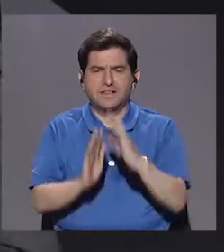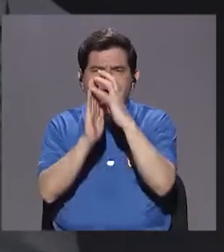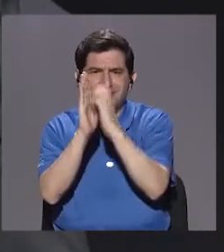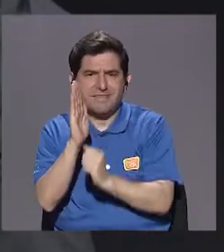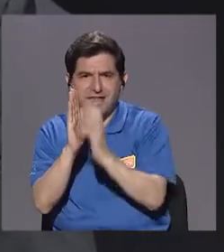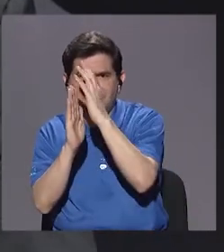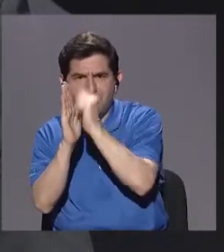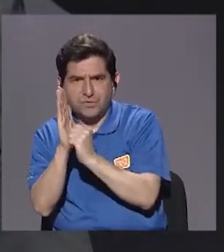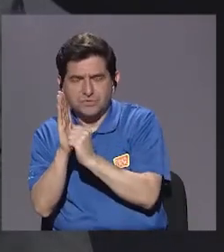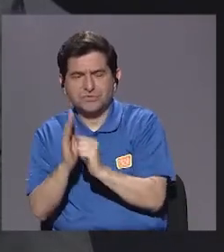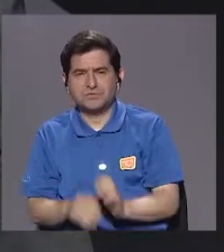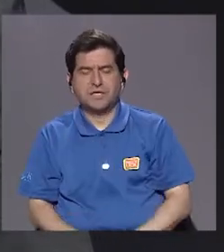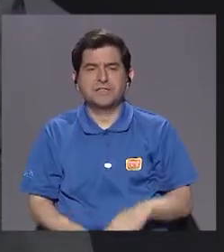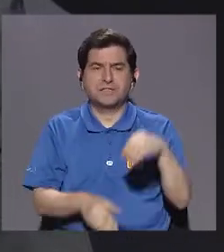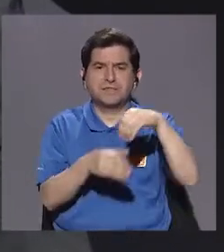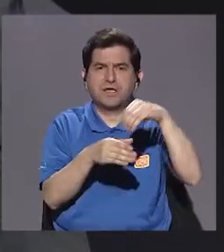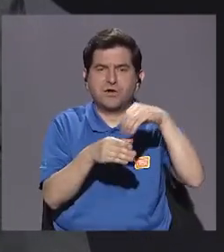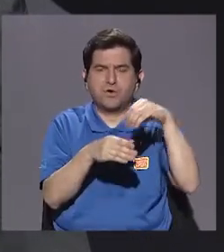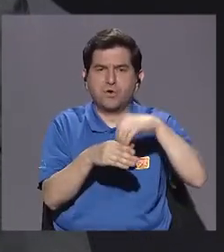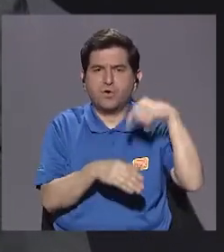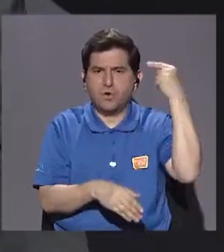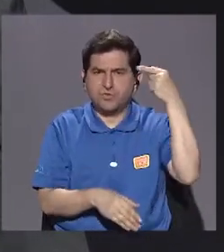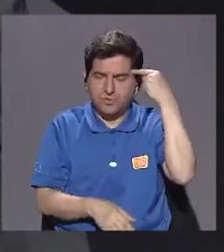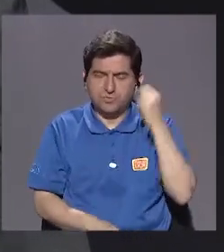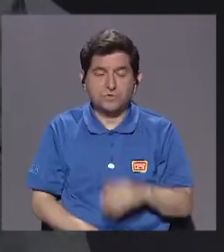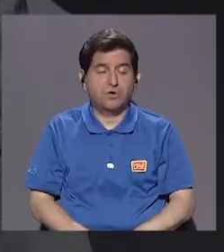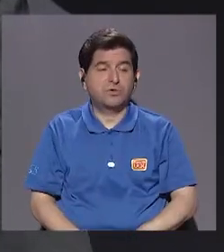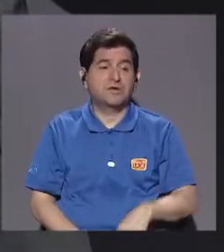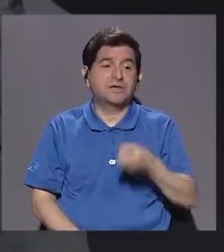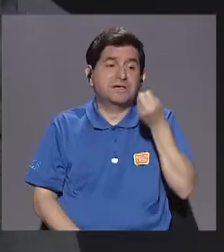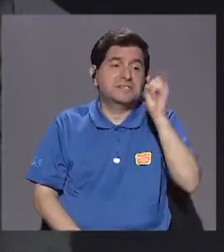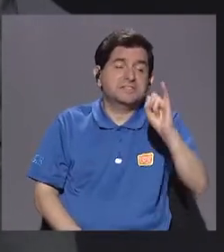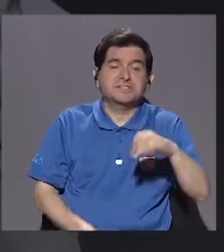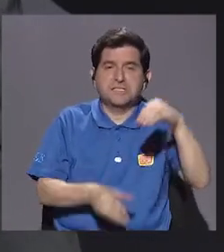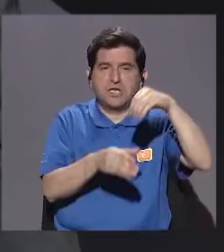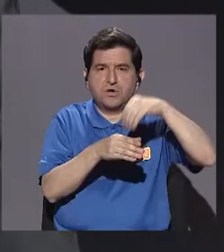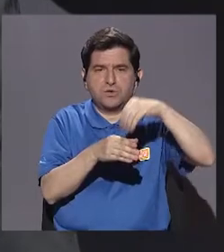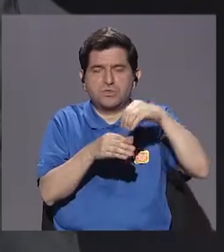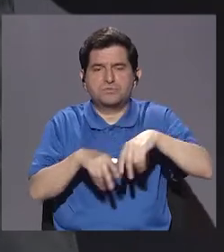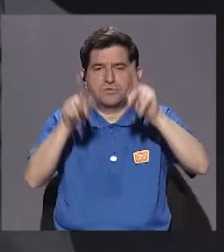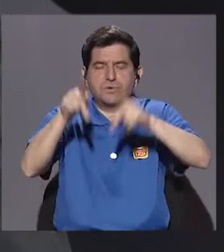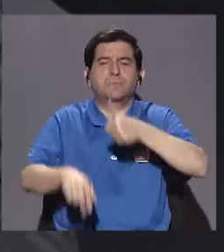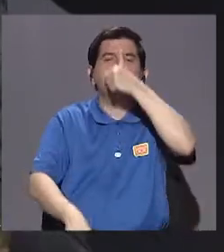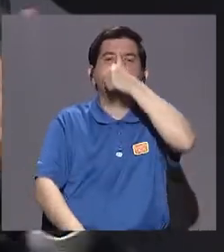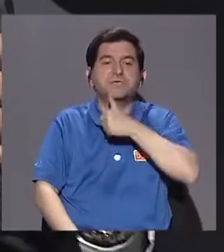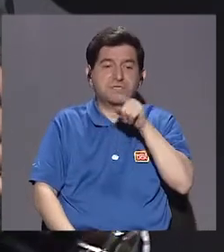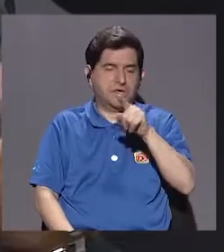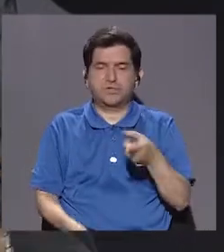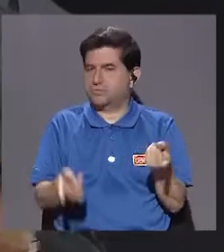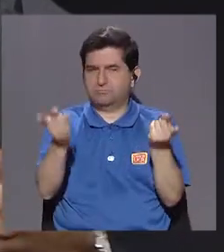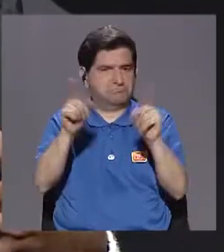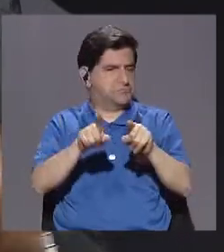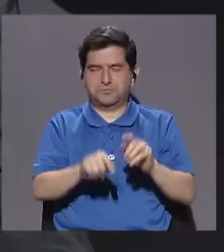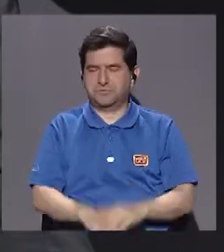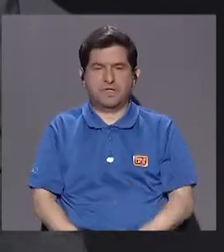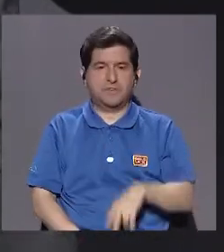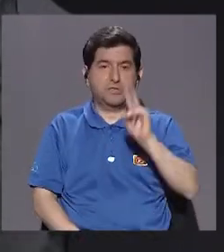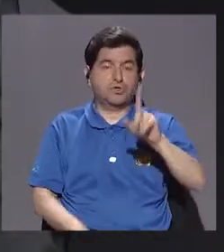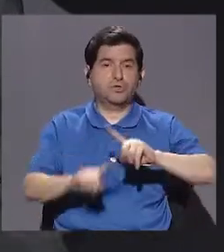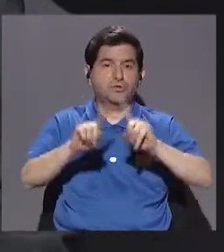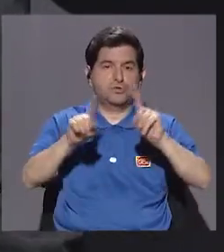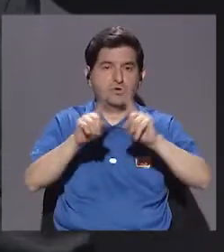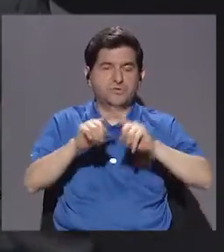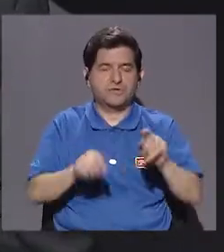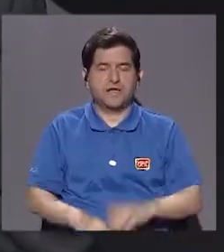de la comuna mental contribución del estado las contribuciones que le puedan dar los sujetos privados eso no es así sino son dos fuentes de